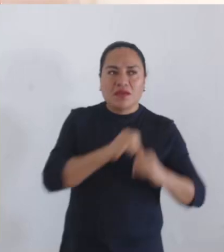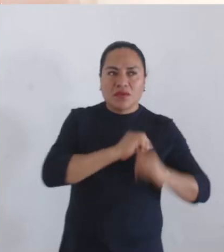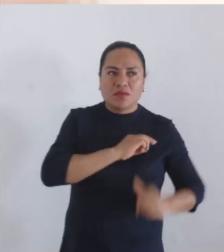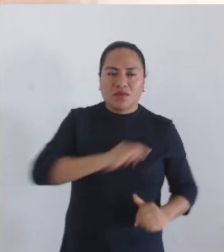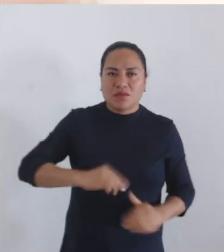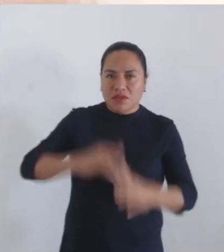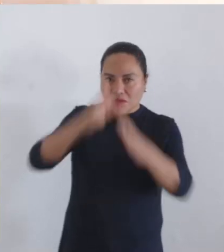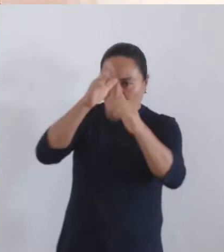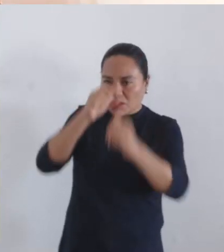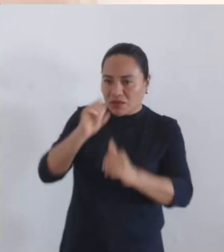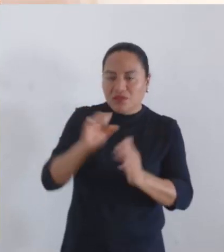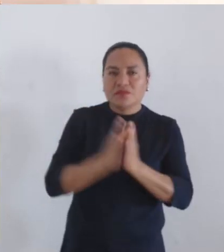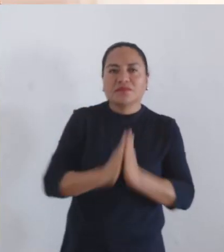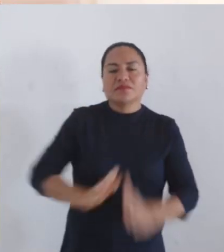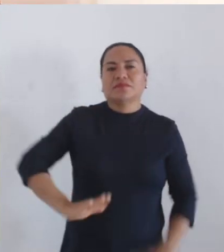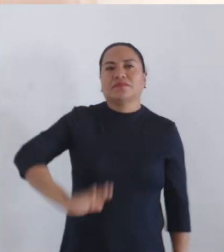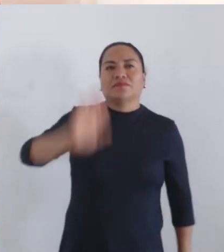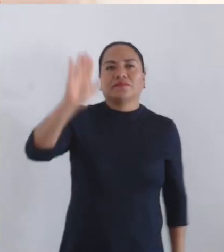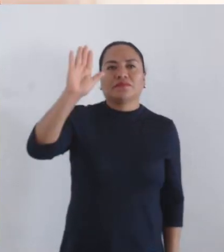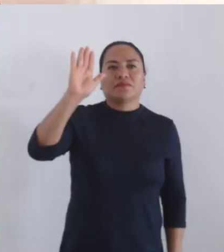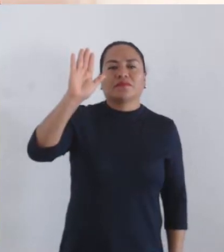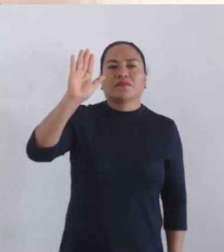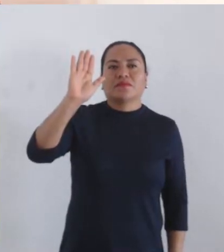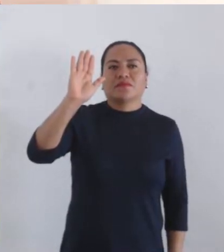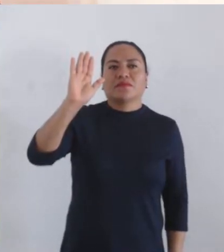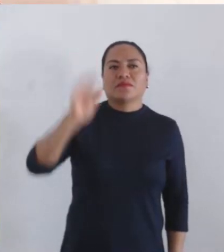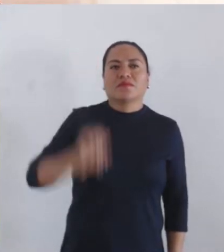a favor de la aprobación, sírvanse levantar la mano.